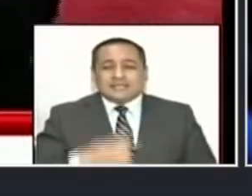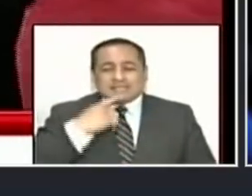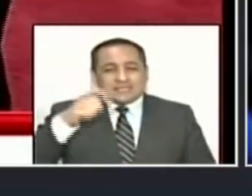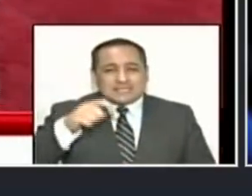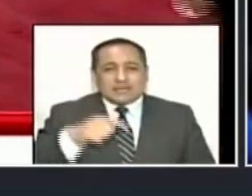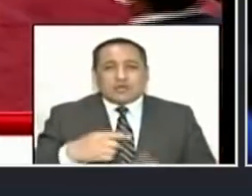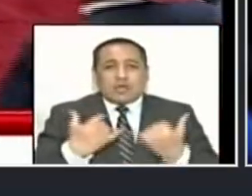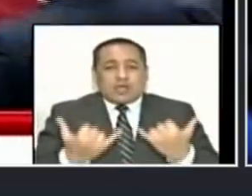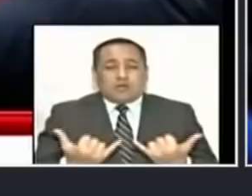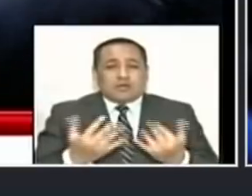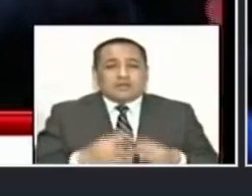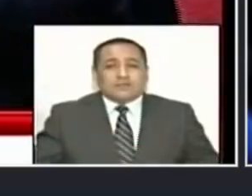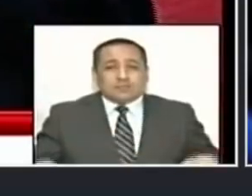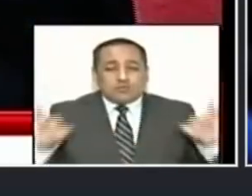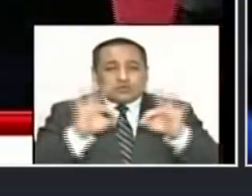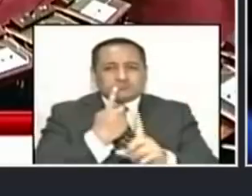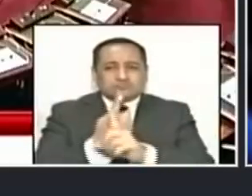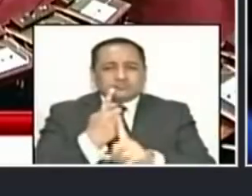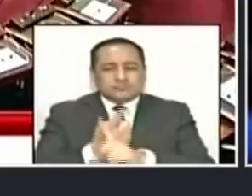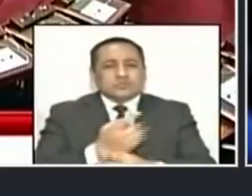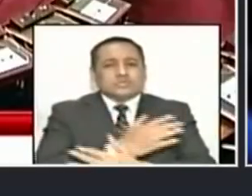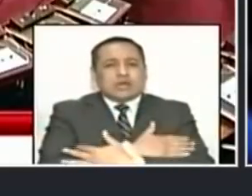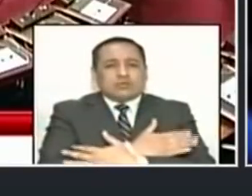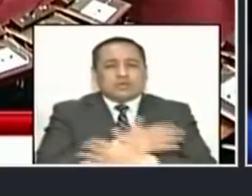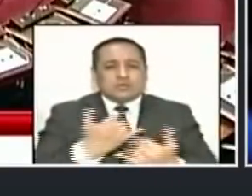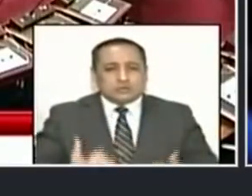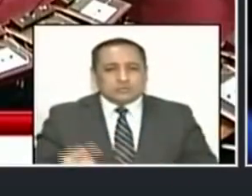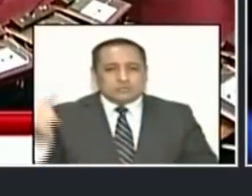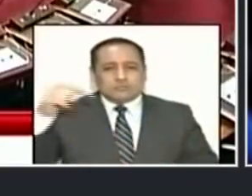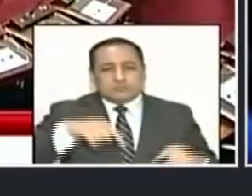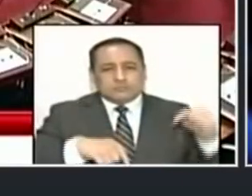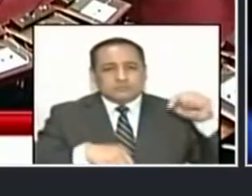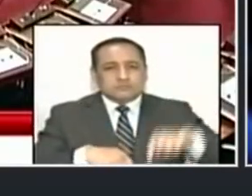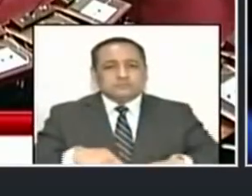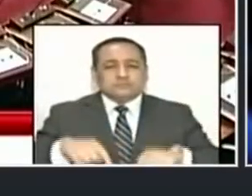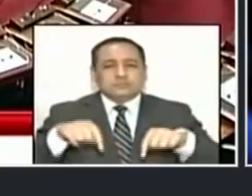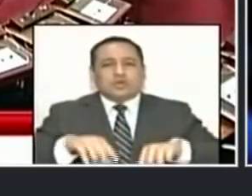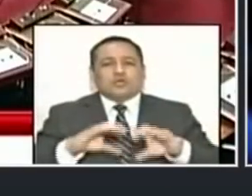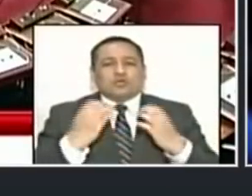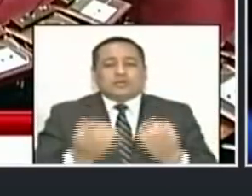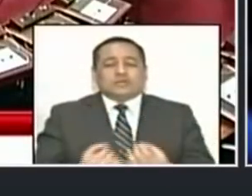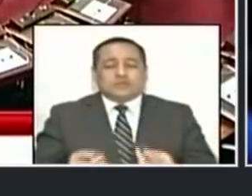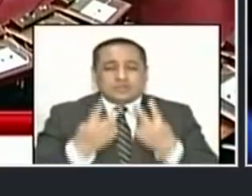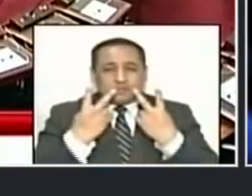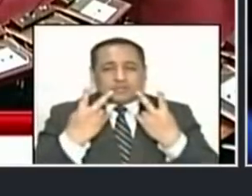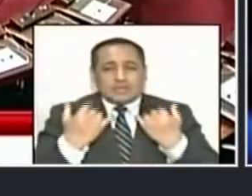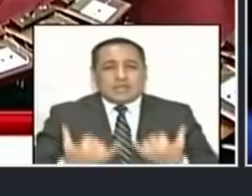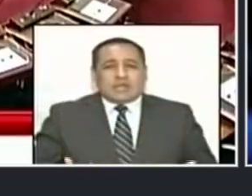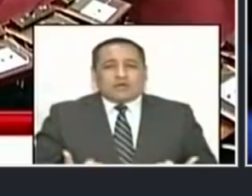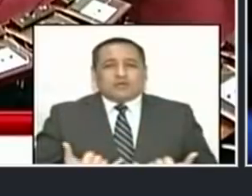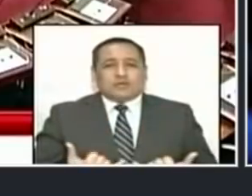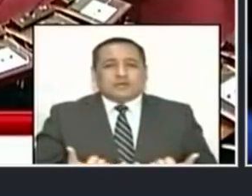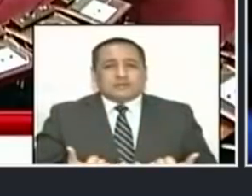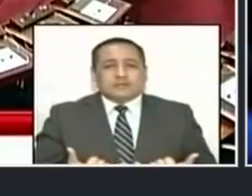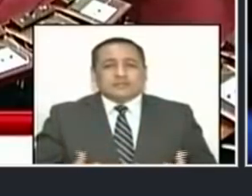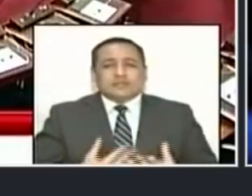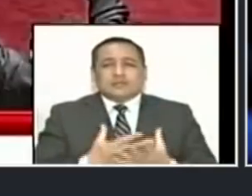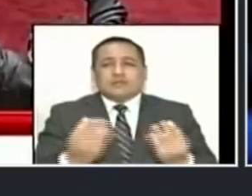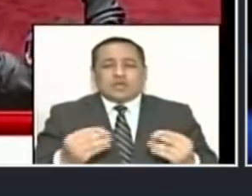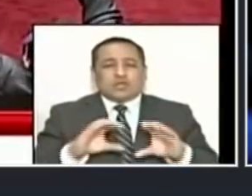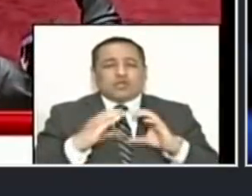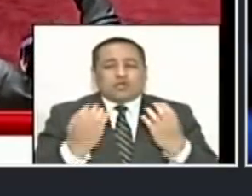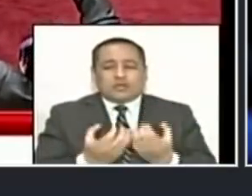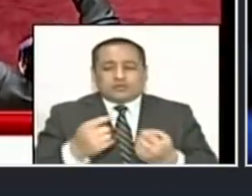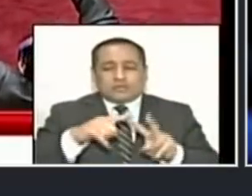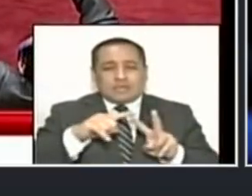tampoco es solo un asunto de hacer modificaciones constitucionales y legales que es importante y que ha habido resistencia a